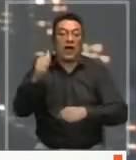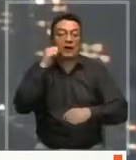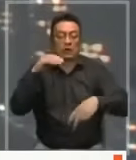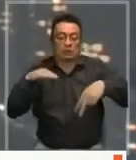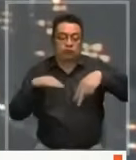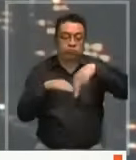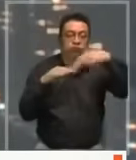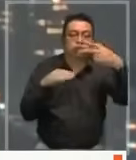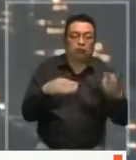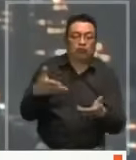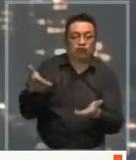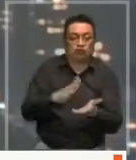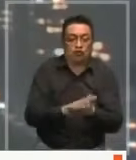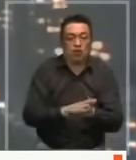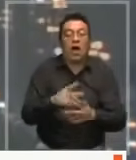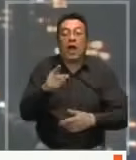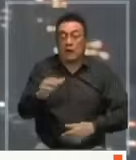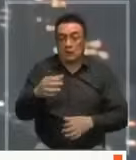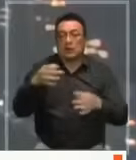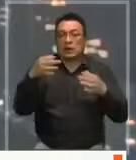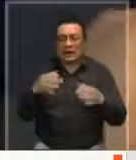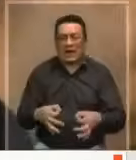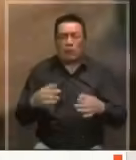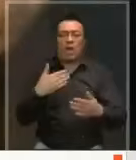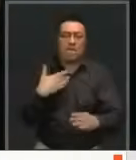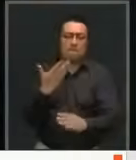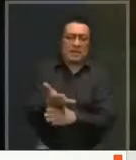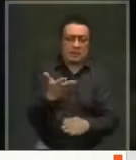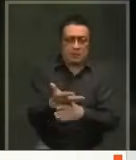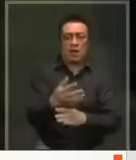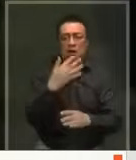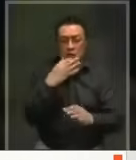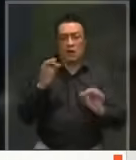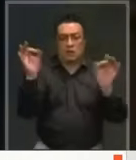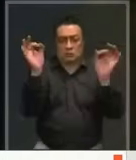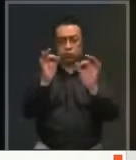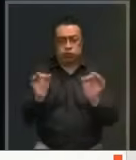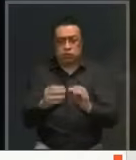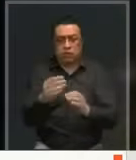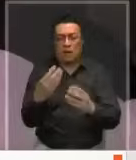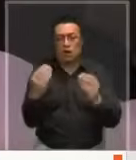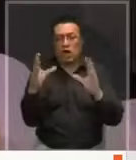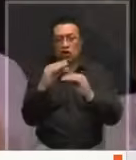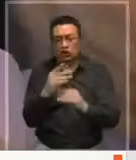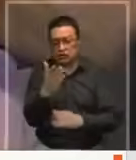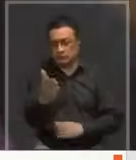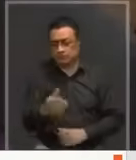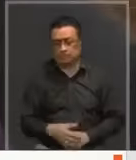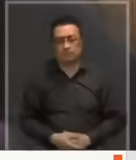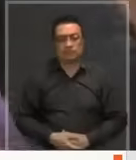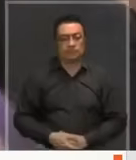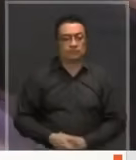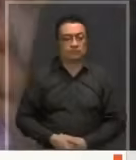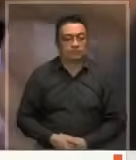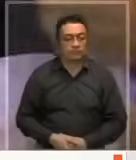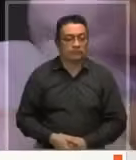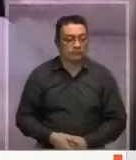delincuentes. Están reclamando seguridad. Gabriela Vallejo nos va a contar más detalles. ¿Cómo está, Gaby? Muy buenas noches.